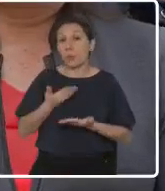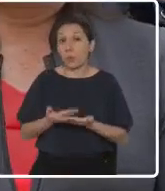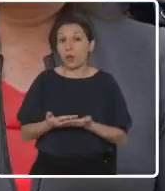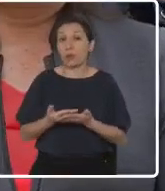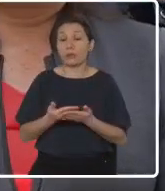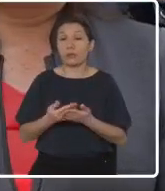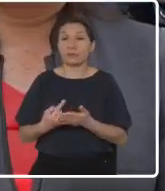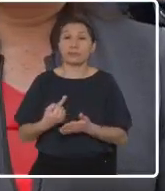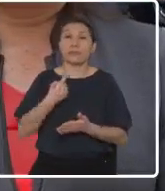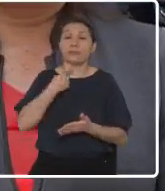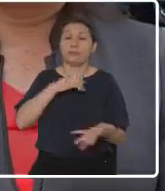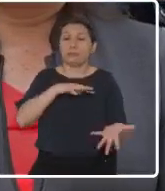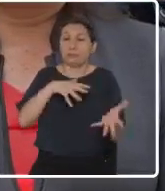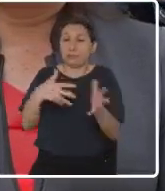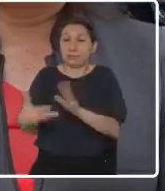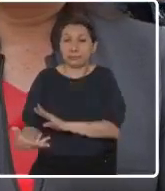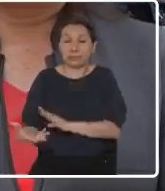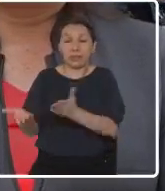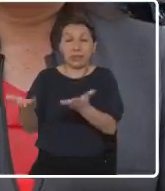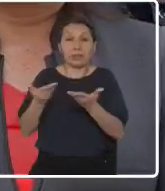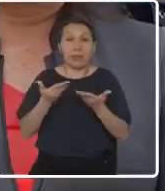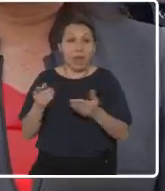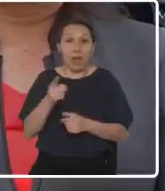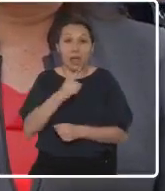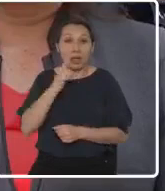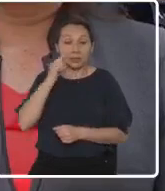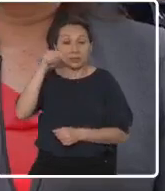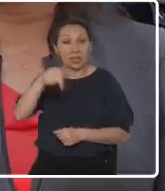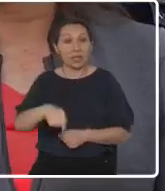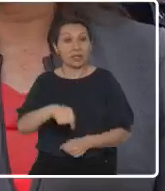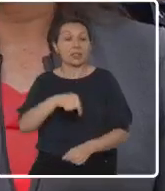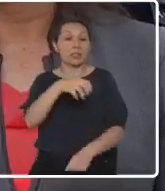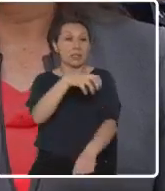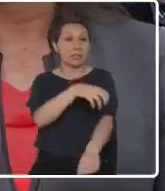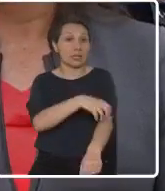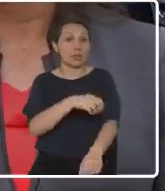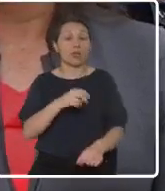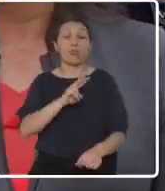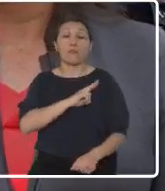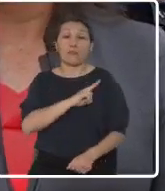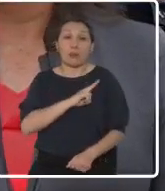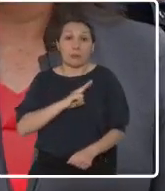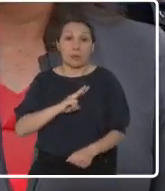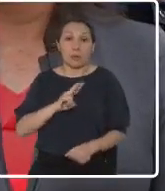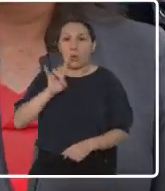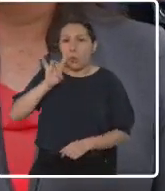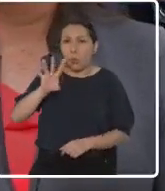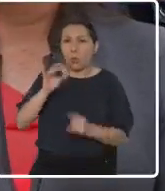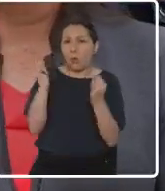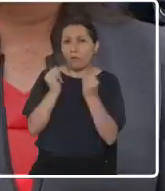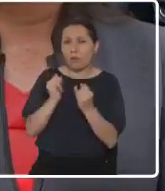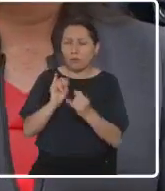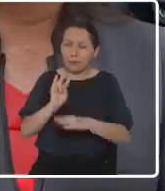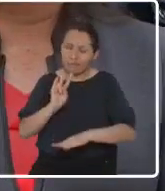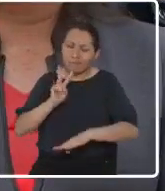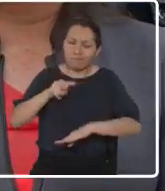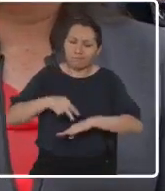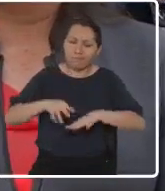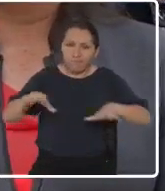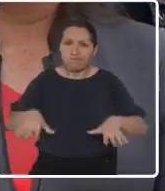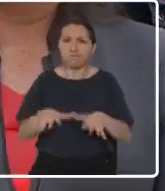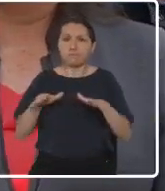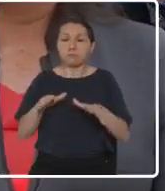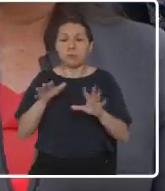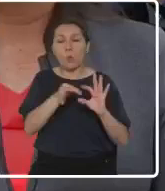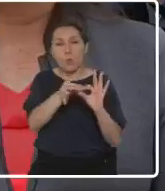la tragedia nos golpea de la manera que lo ha hecho, aquí en la región de Valparaíso, la única manera posible de ponernos de pie es con unidad